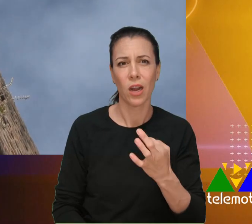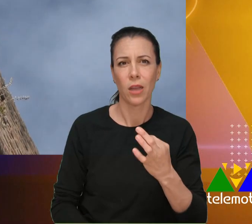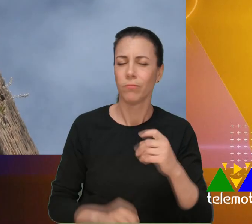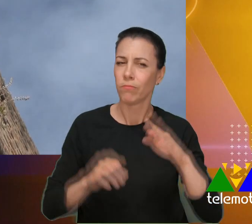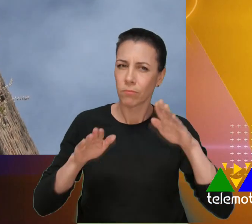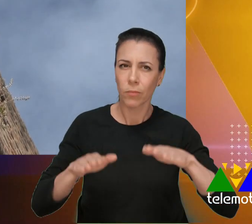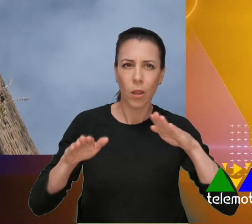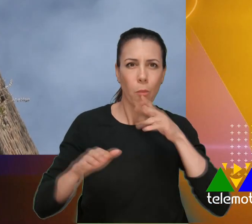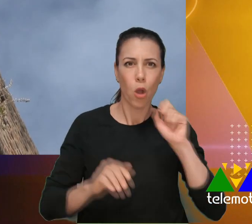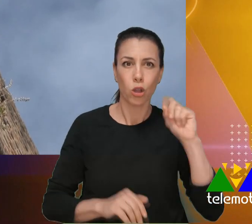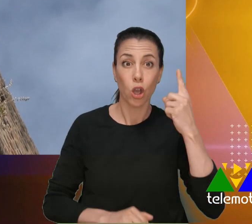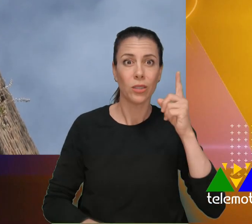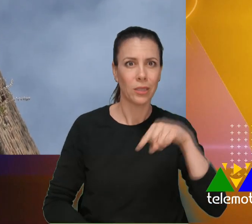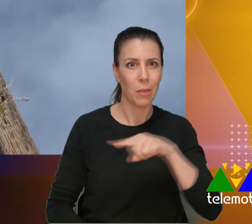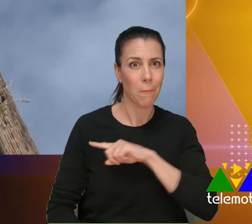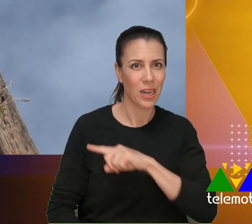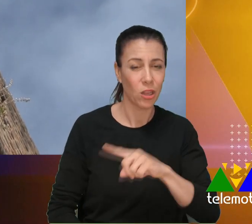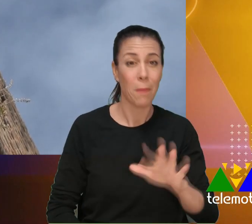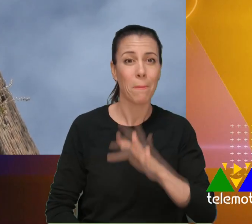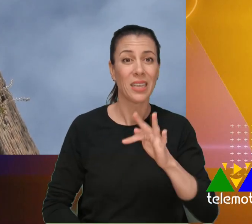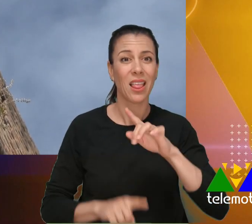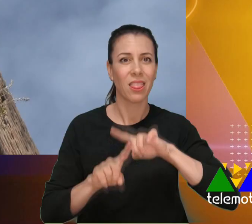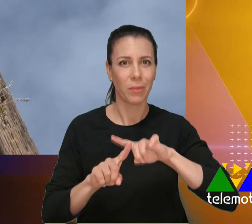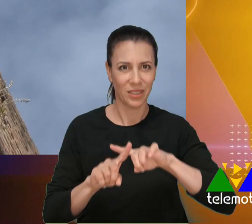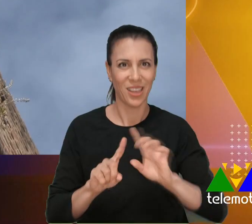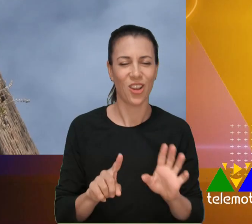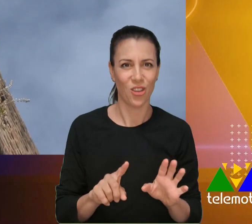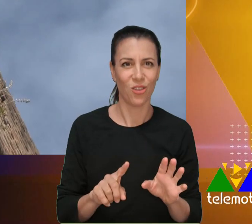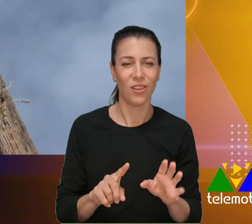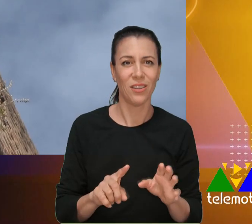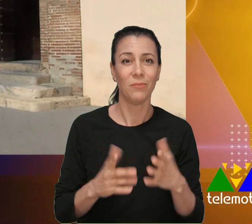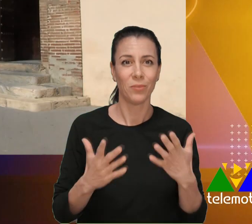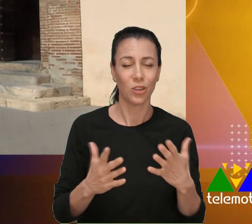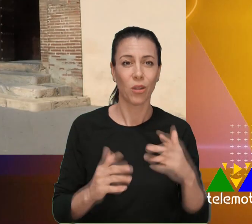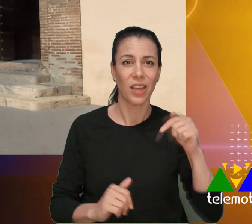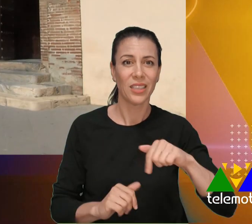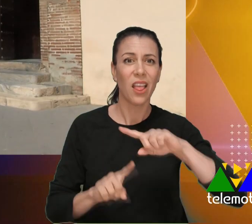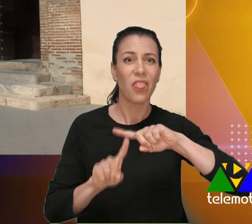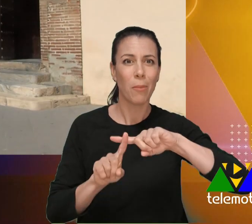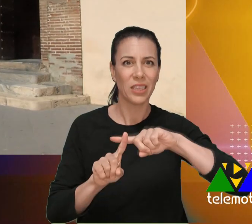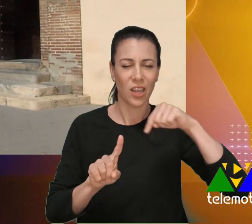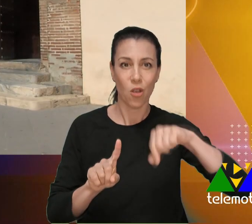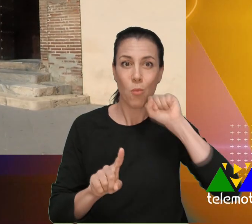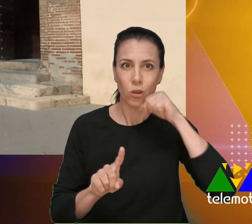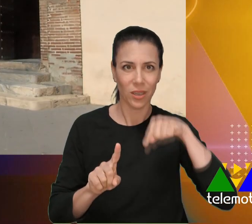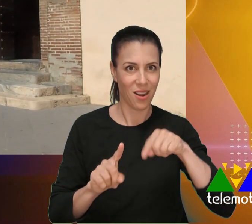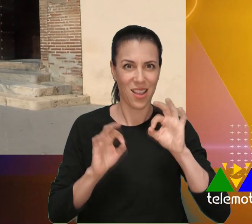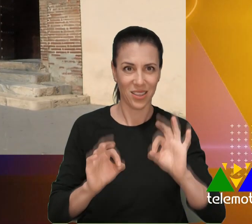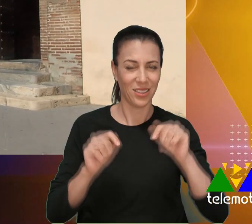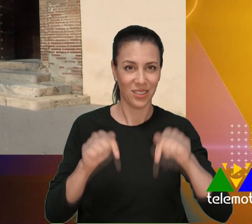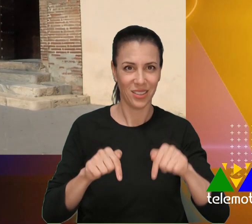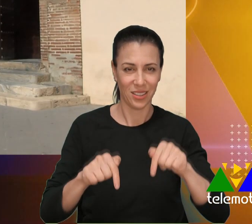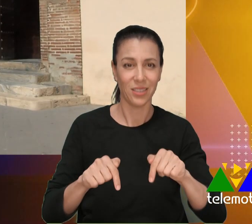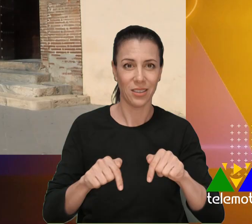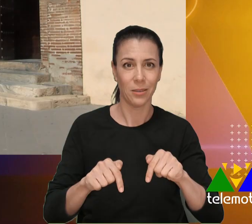Dios, militar y cementerio. En la parte del cementerio, este es el cementerio de Motril. El